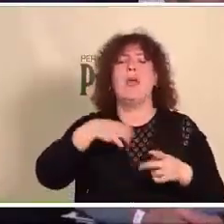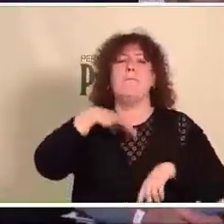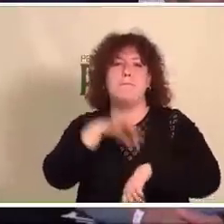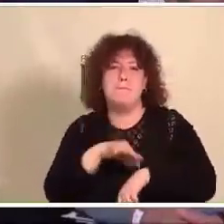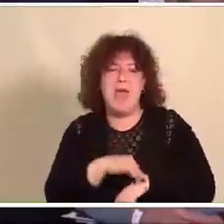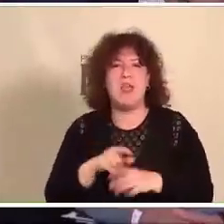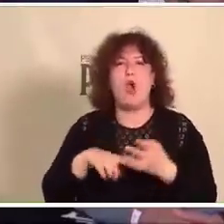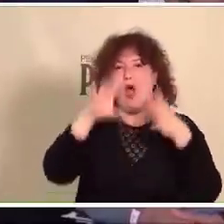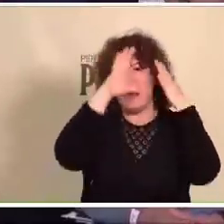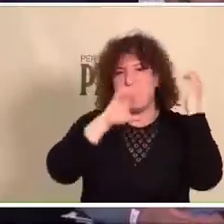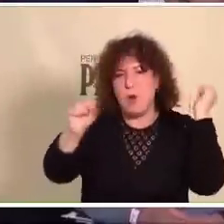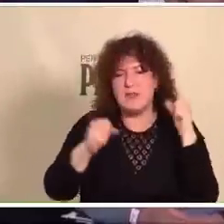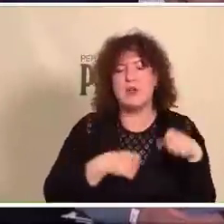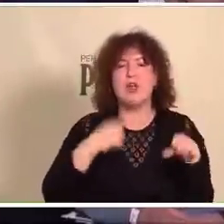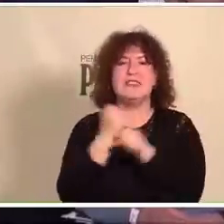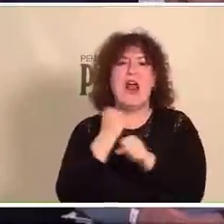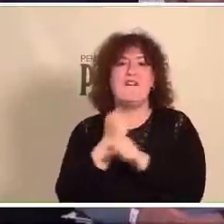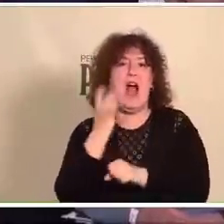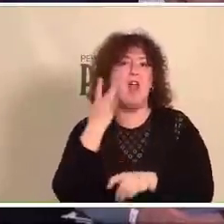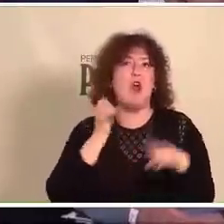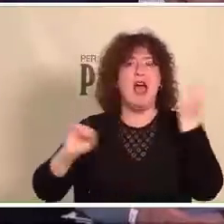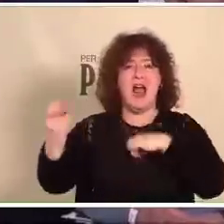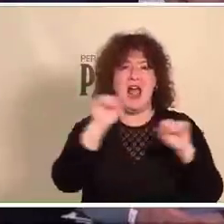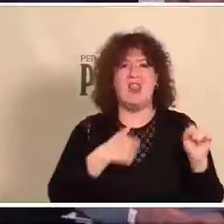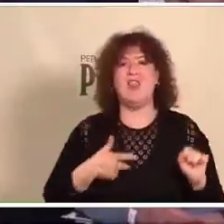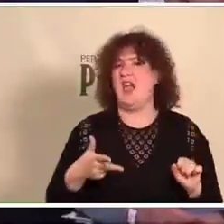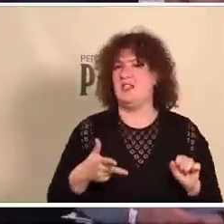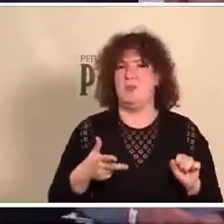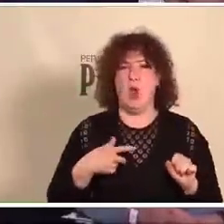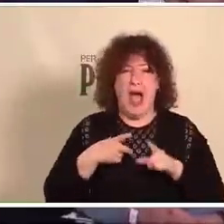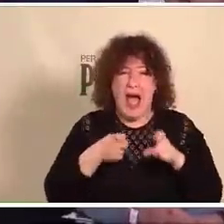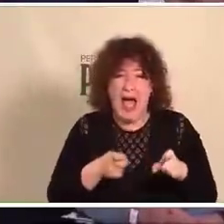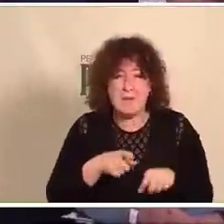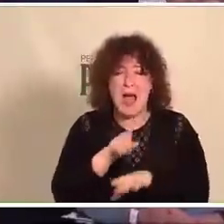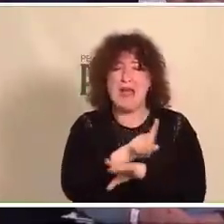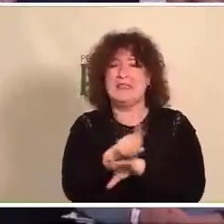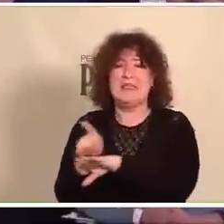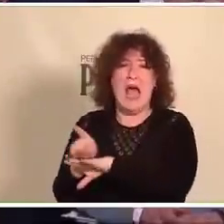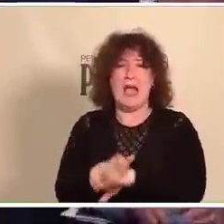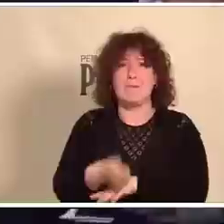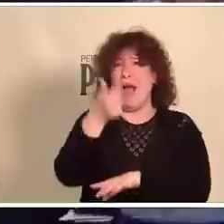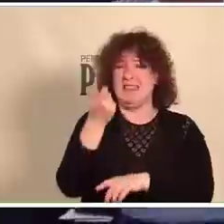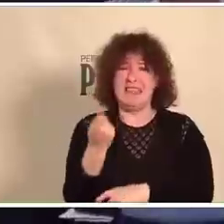más trabajadoras del hogar con derechos no más armas ni más tanques